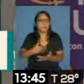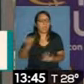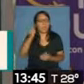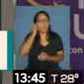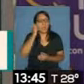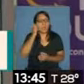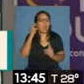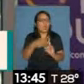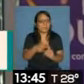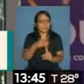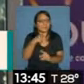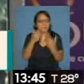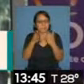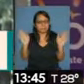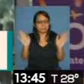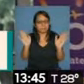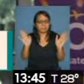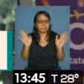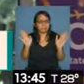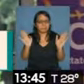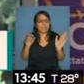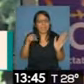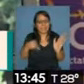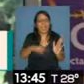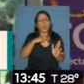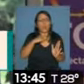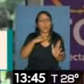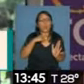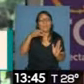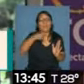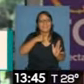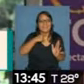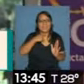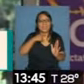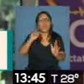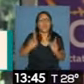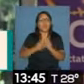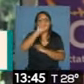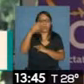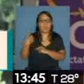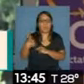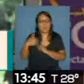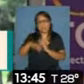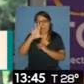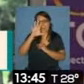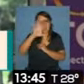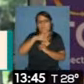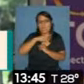de abrir sucursales aquí en el norte del país, posiblemente en la provincia de